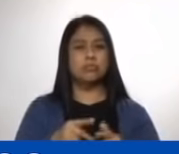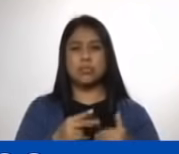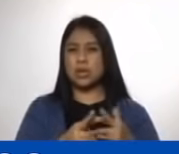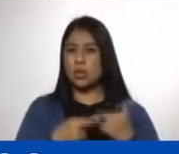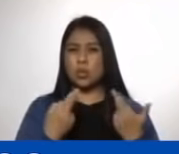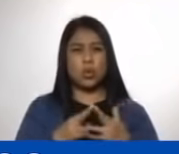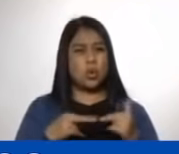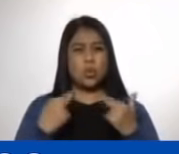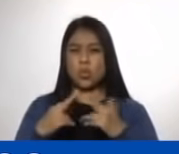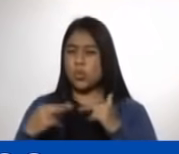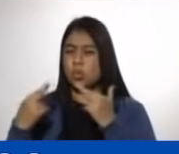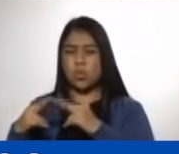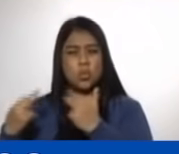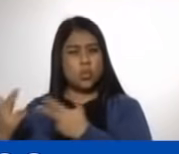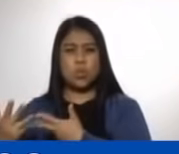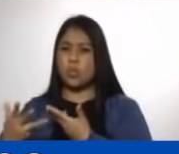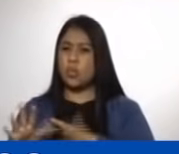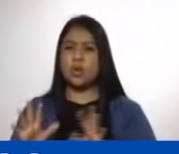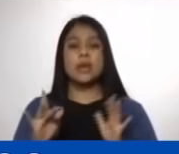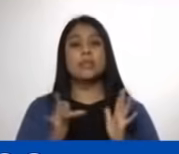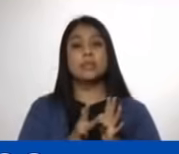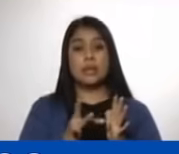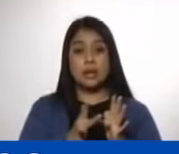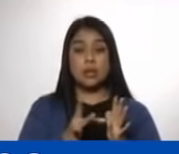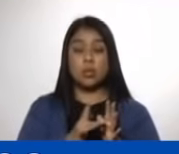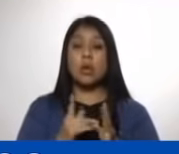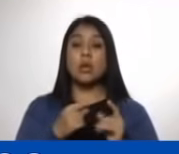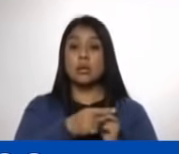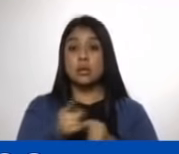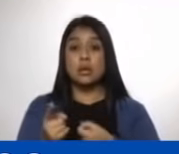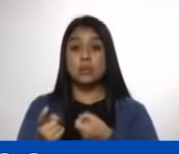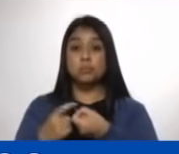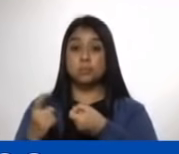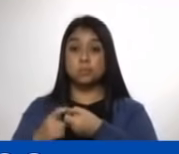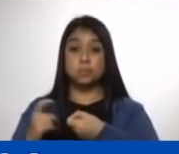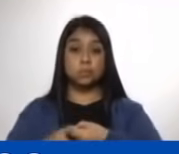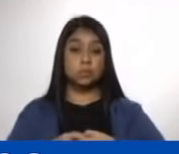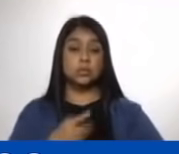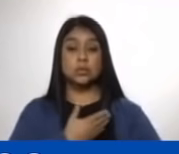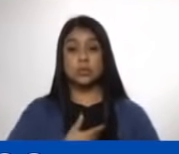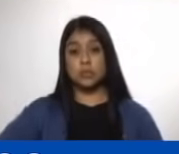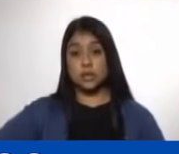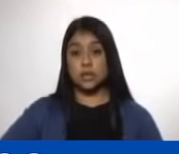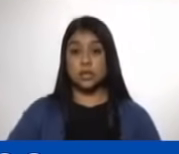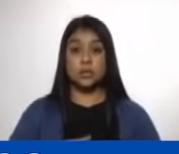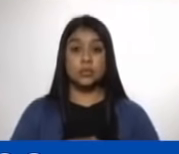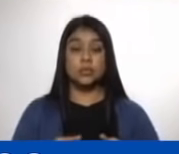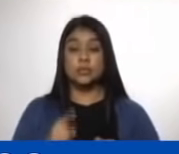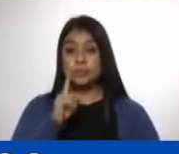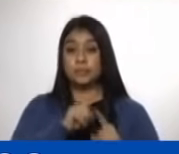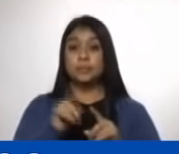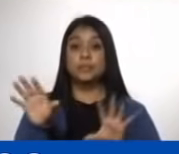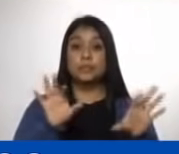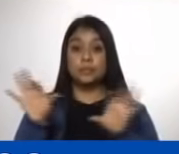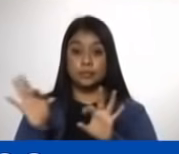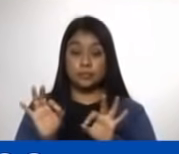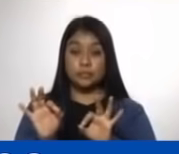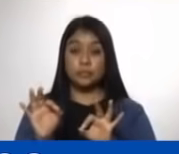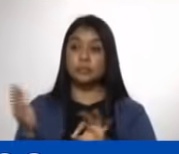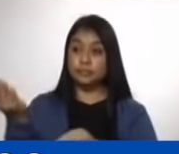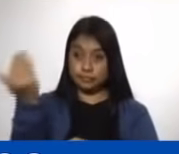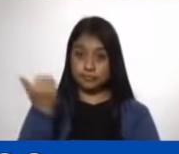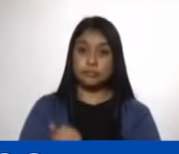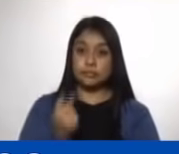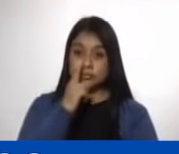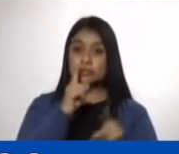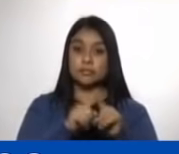reuniones a nivel técnico donde participamos todas las instituciones de gobierno y se invitó desde el primer momento también a